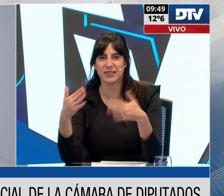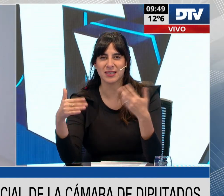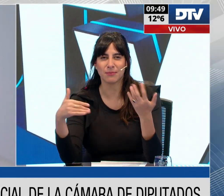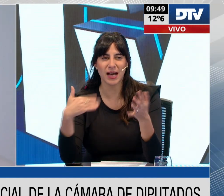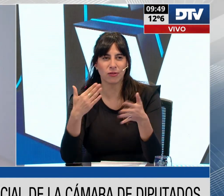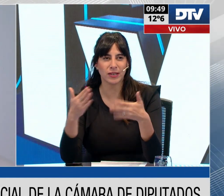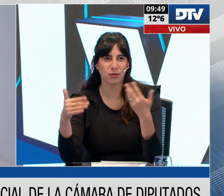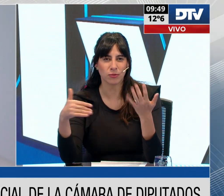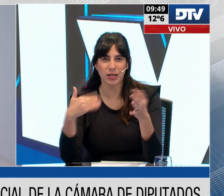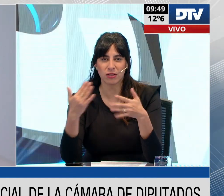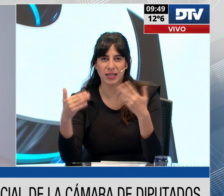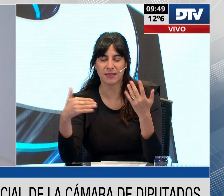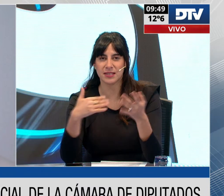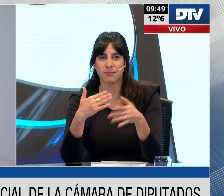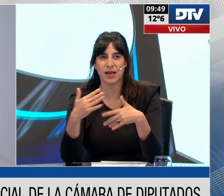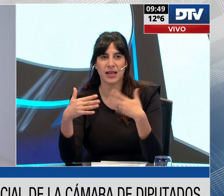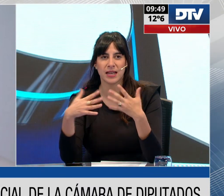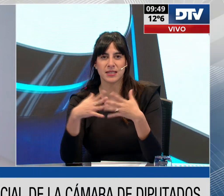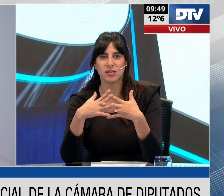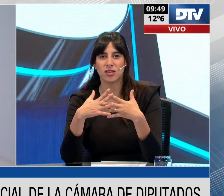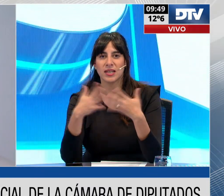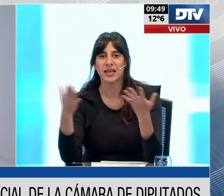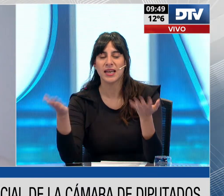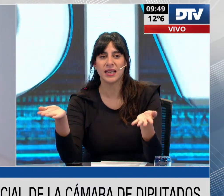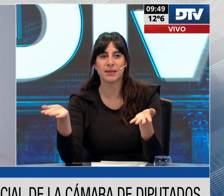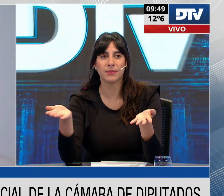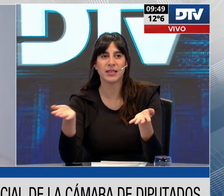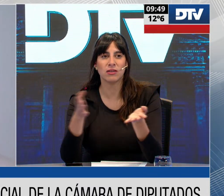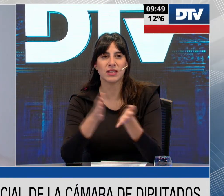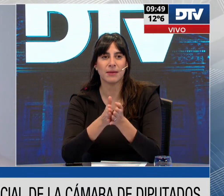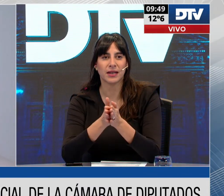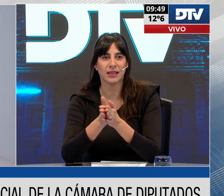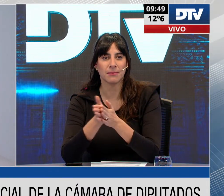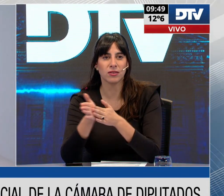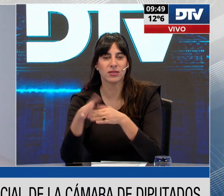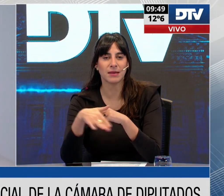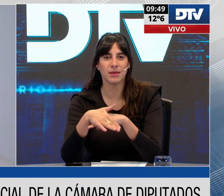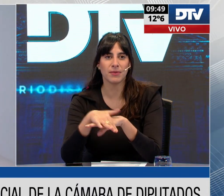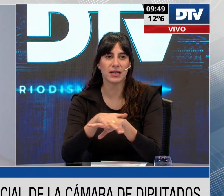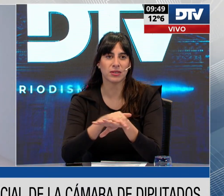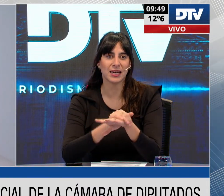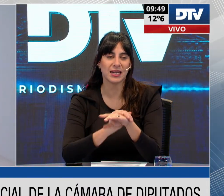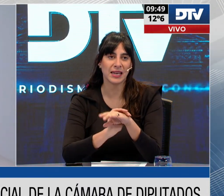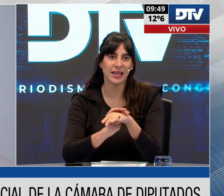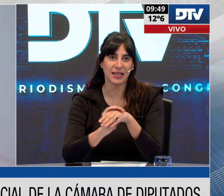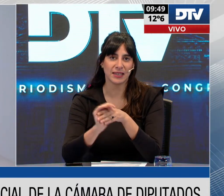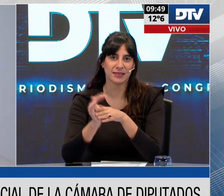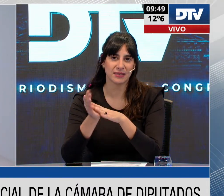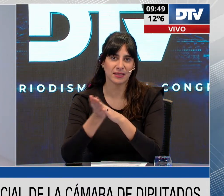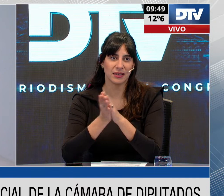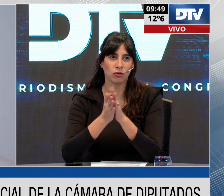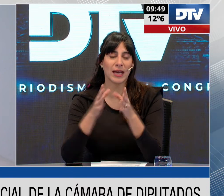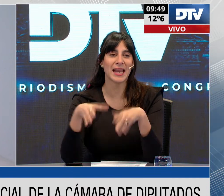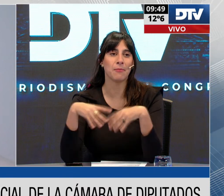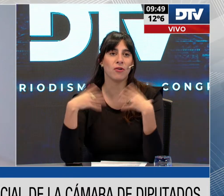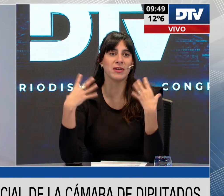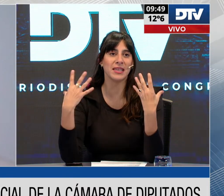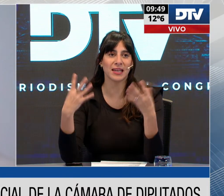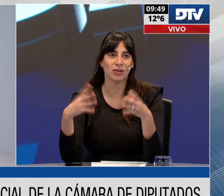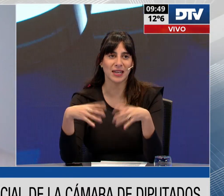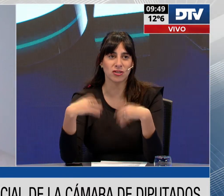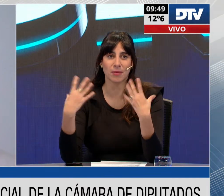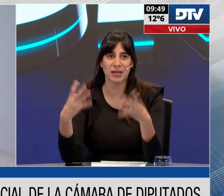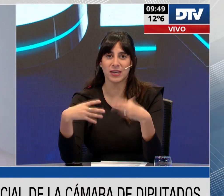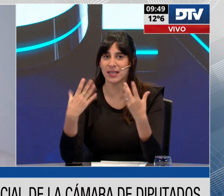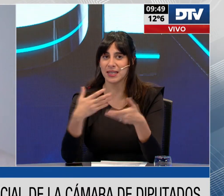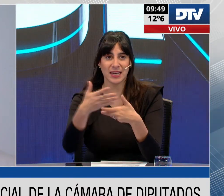menos anticipado, era como una crónica anticipada de la sesión, este pedido de apartamento también para votar alquileres. Y toda la movida